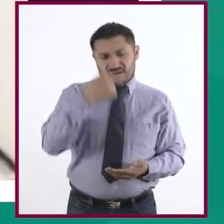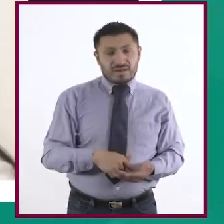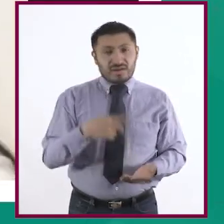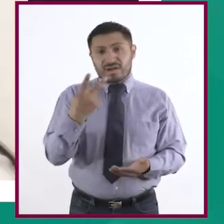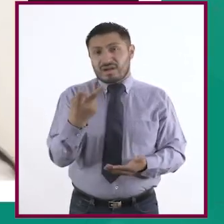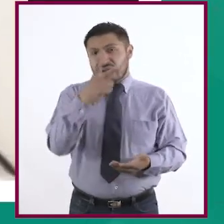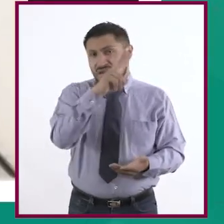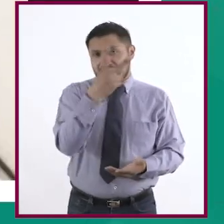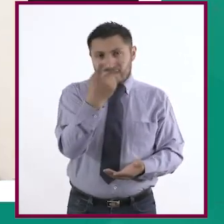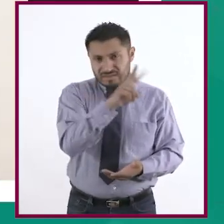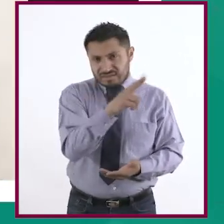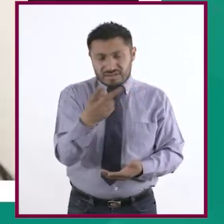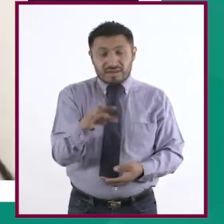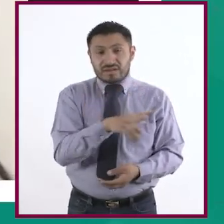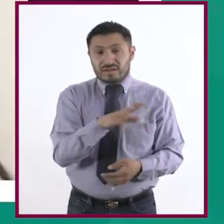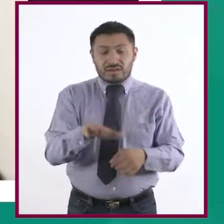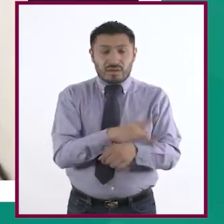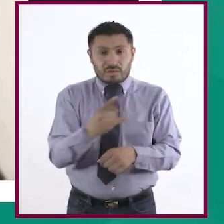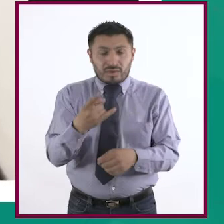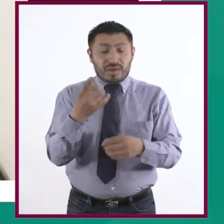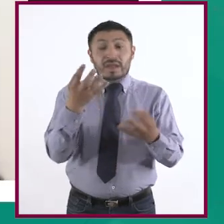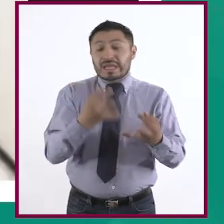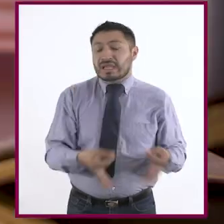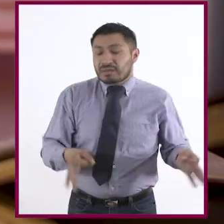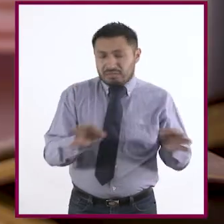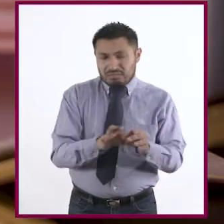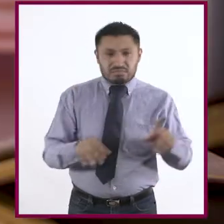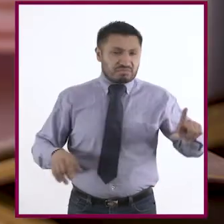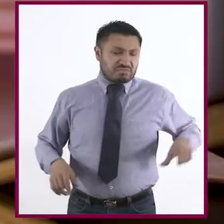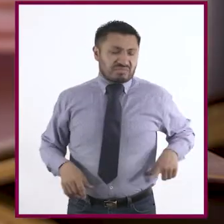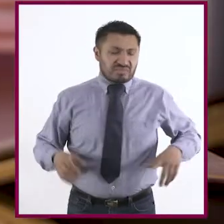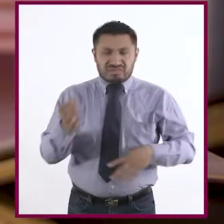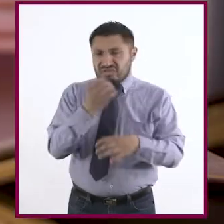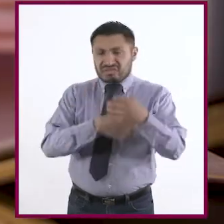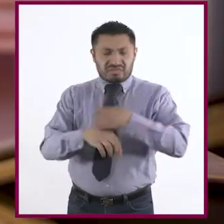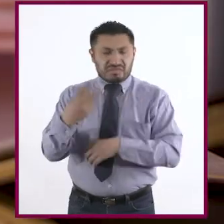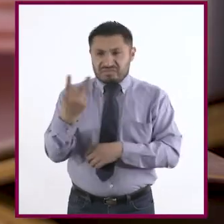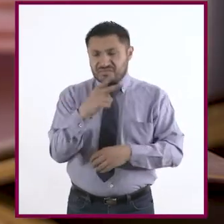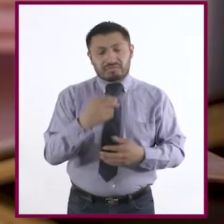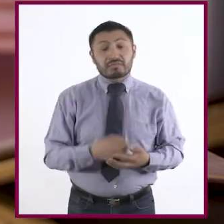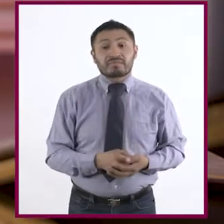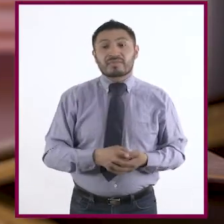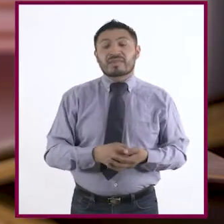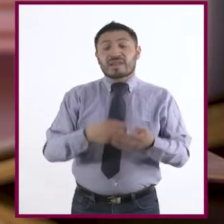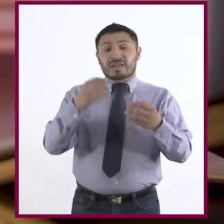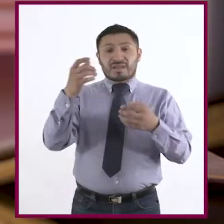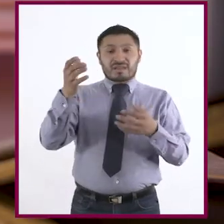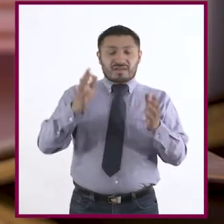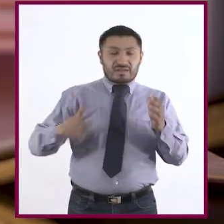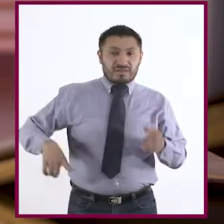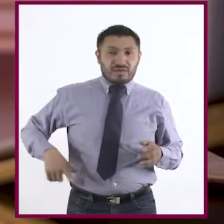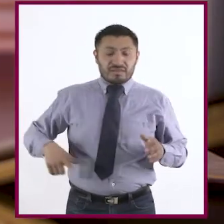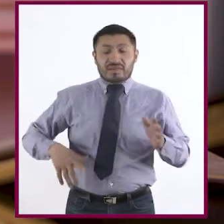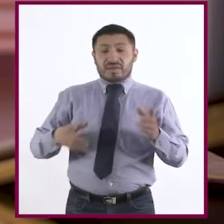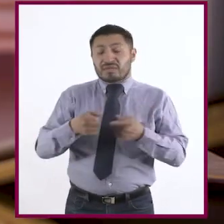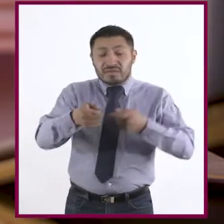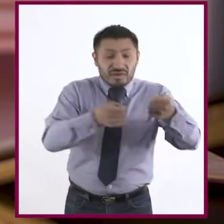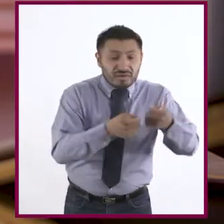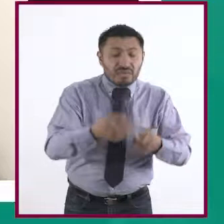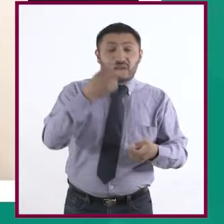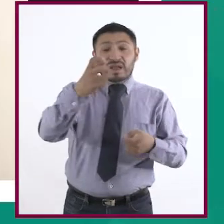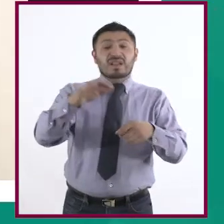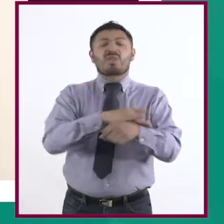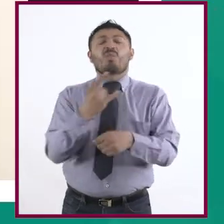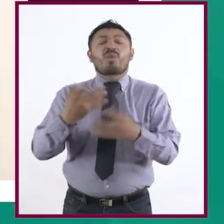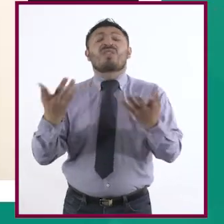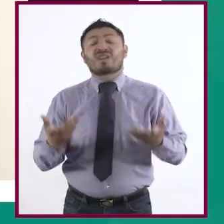porque los dos tienen un papel muy importante en la ciencia. ¿Por qué es necesario que los gobiernos participen en estas regulaciones? Porque